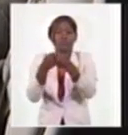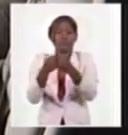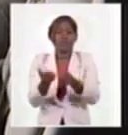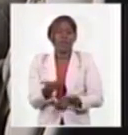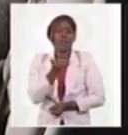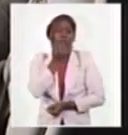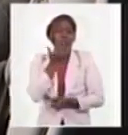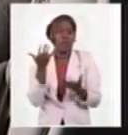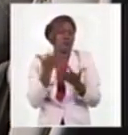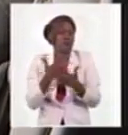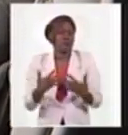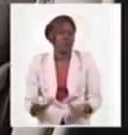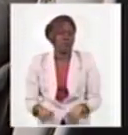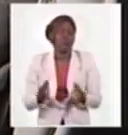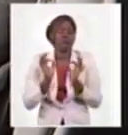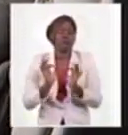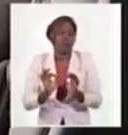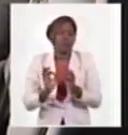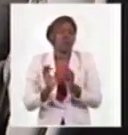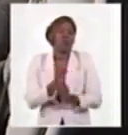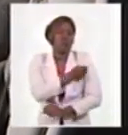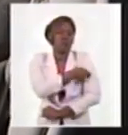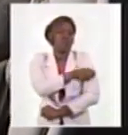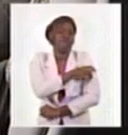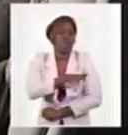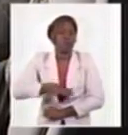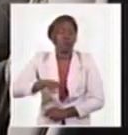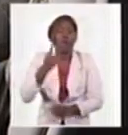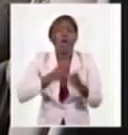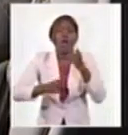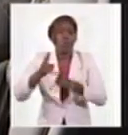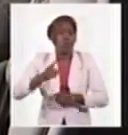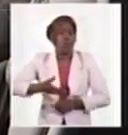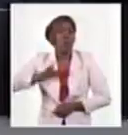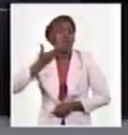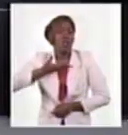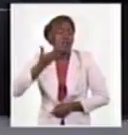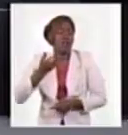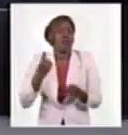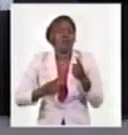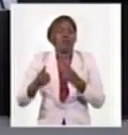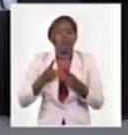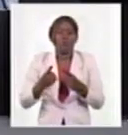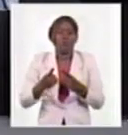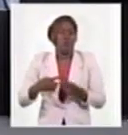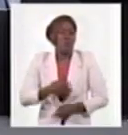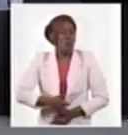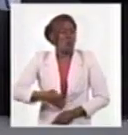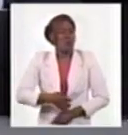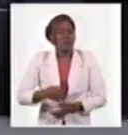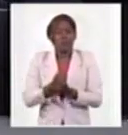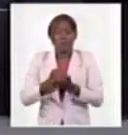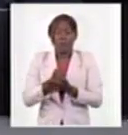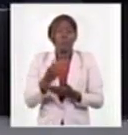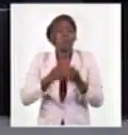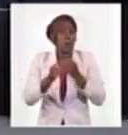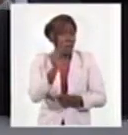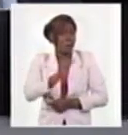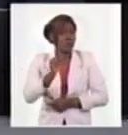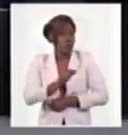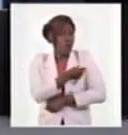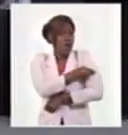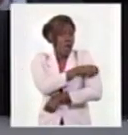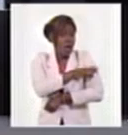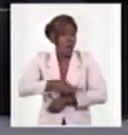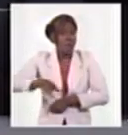también algunas declaraciones, vox pop, como se le dice, de muchos ciudadanos, incluso alemanes, que dicen, bueno, pero Ucrania